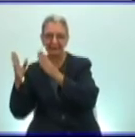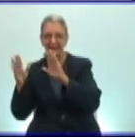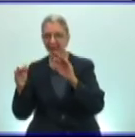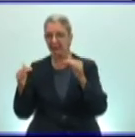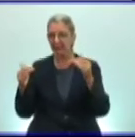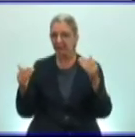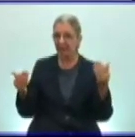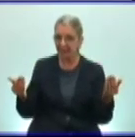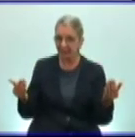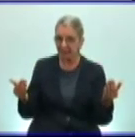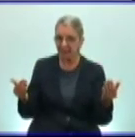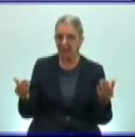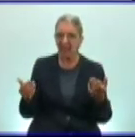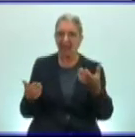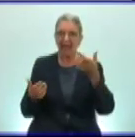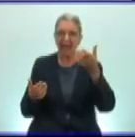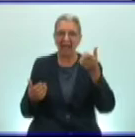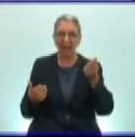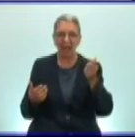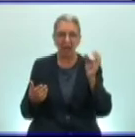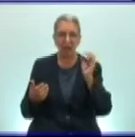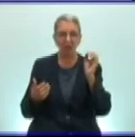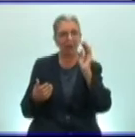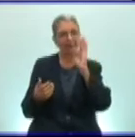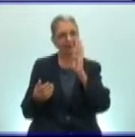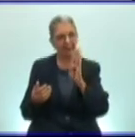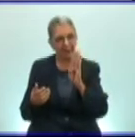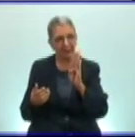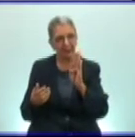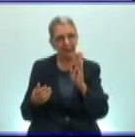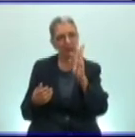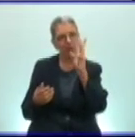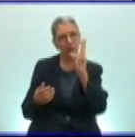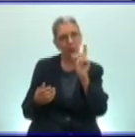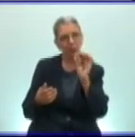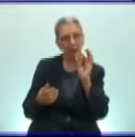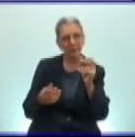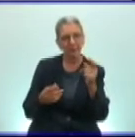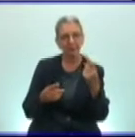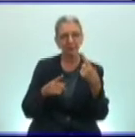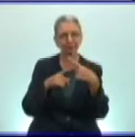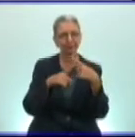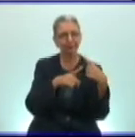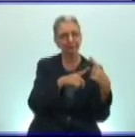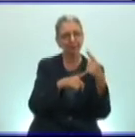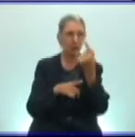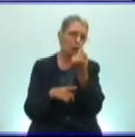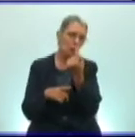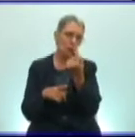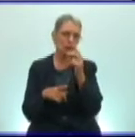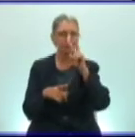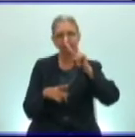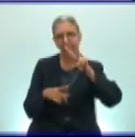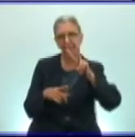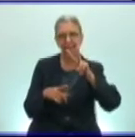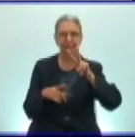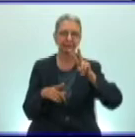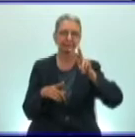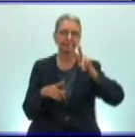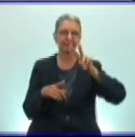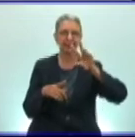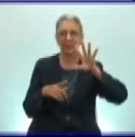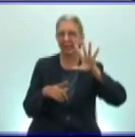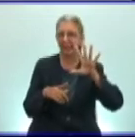las letras A o B, acompañadas de números romanos que van del 1 al 8. Esos